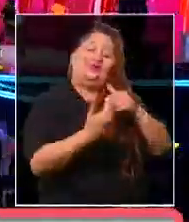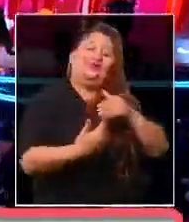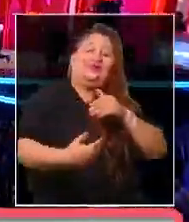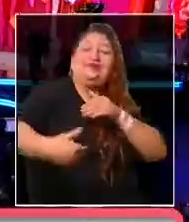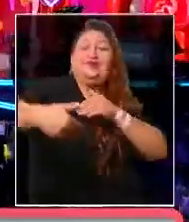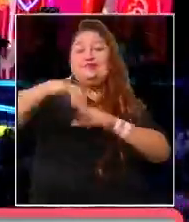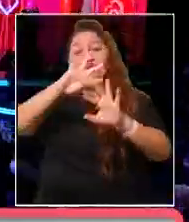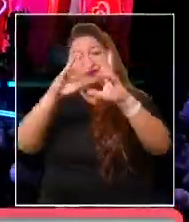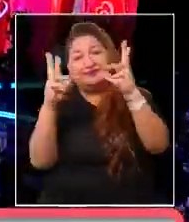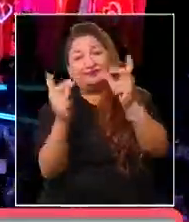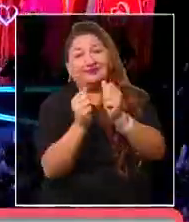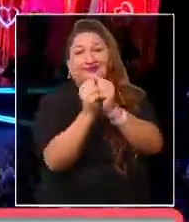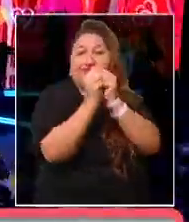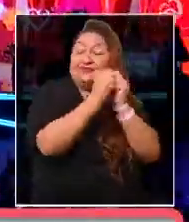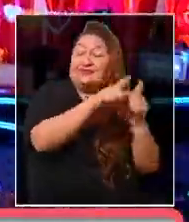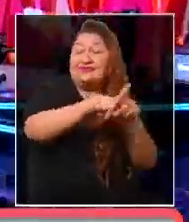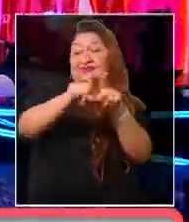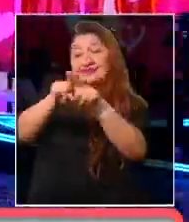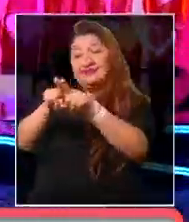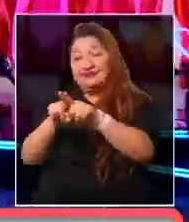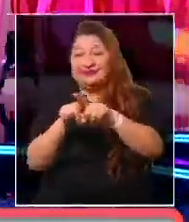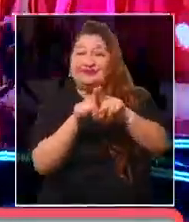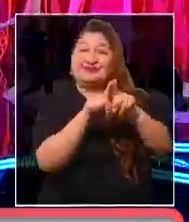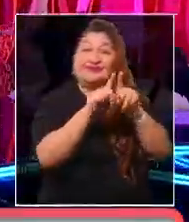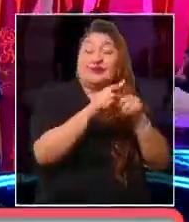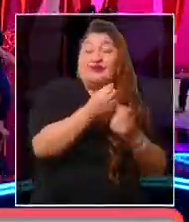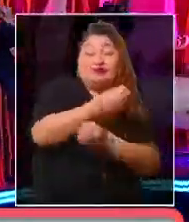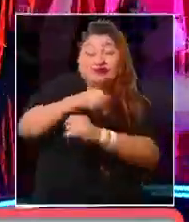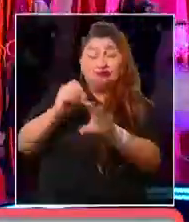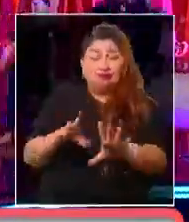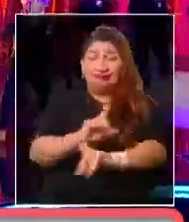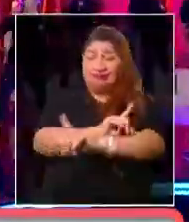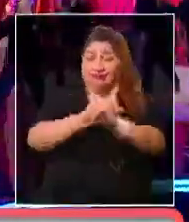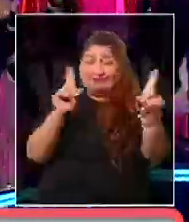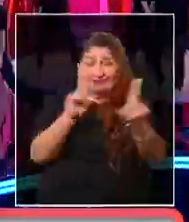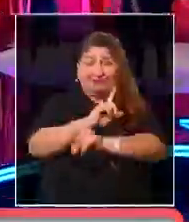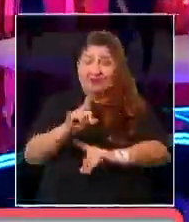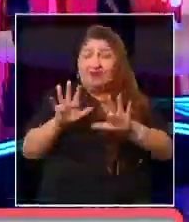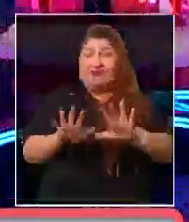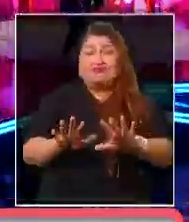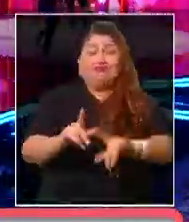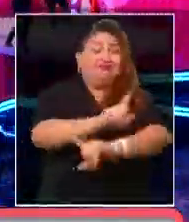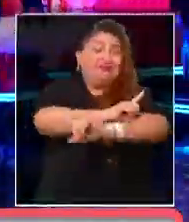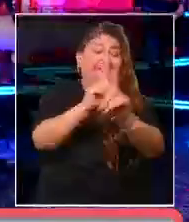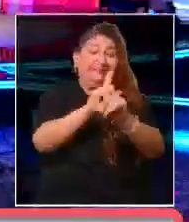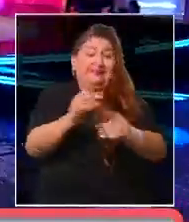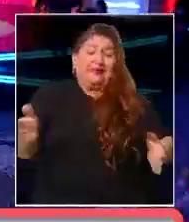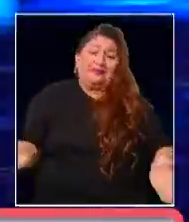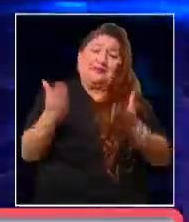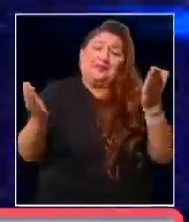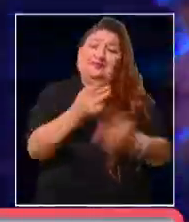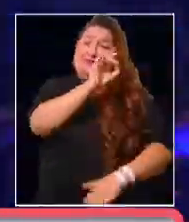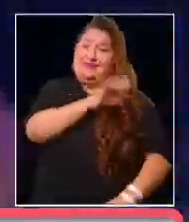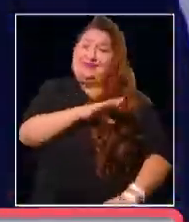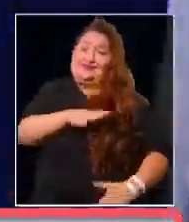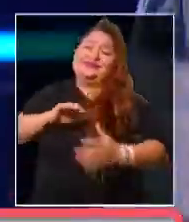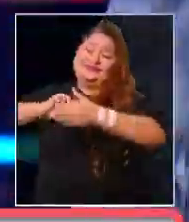Somos familia, somos hermanos. Yo no me rindo, no nos quedamos. Vamos Chile, te doy la